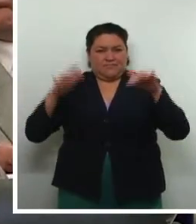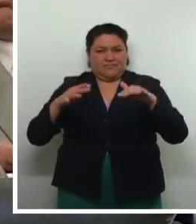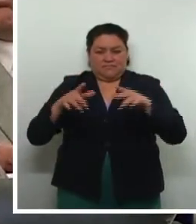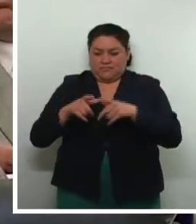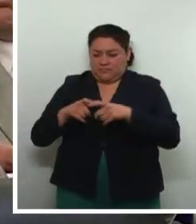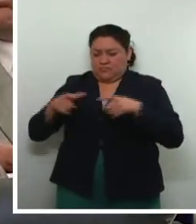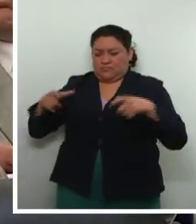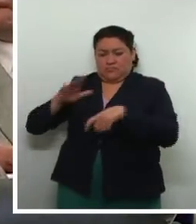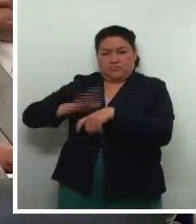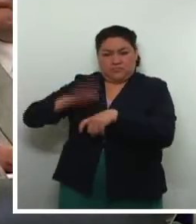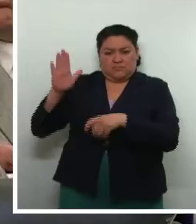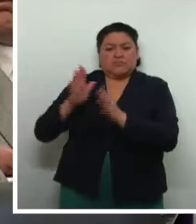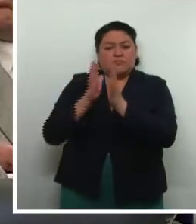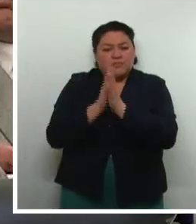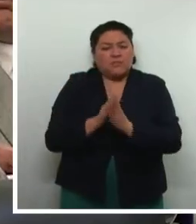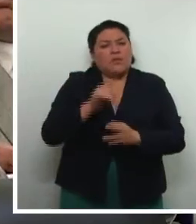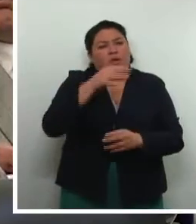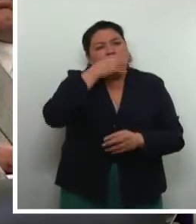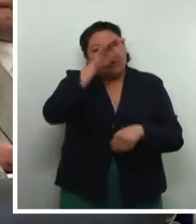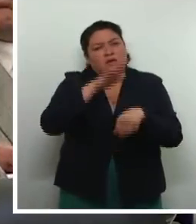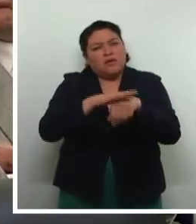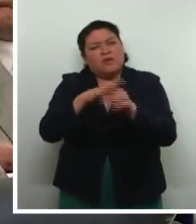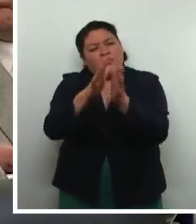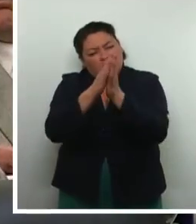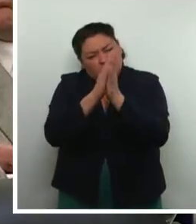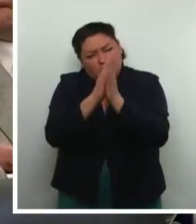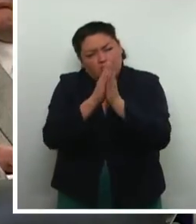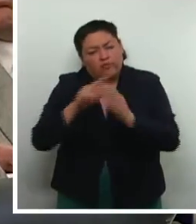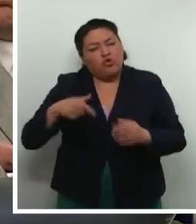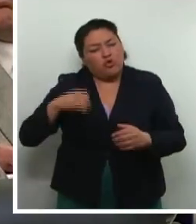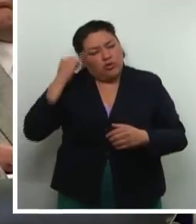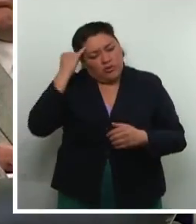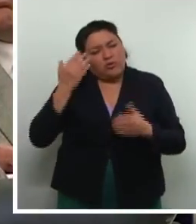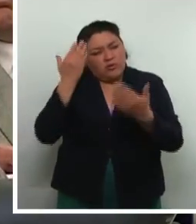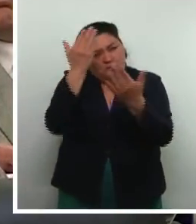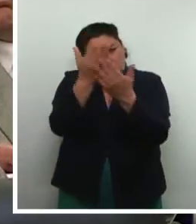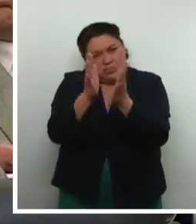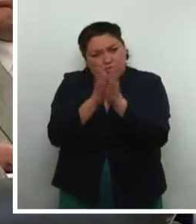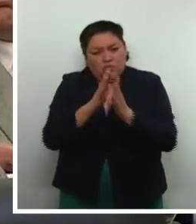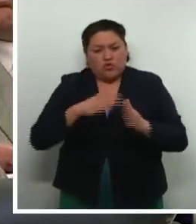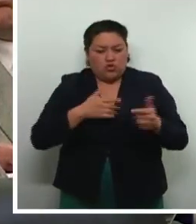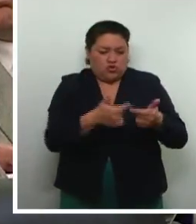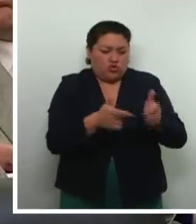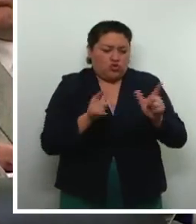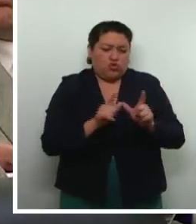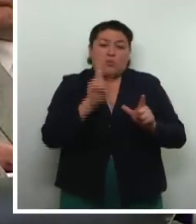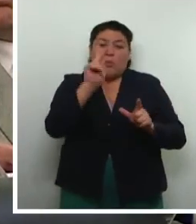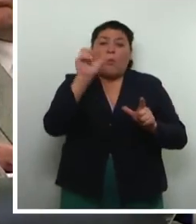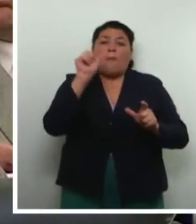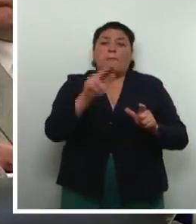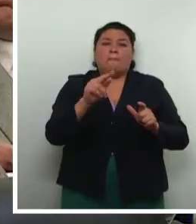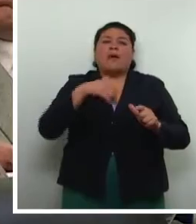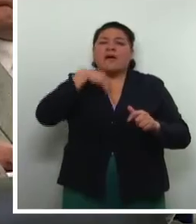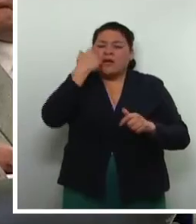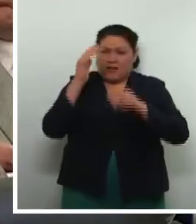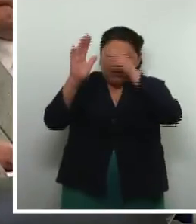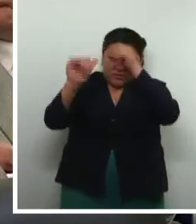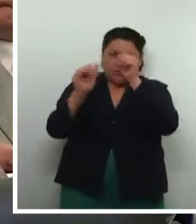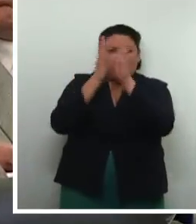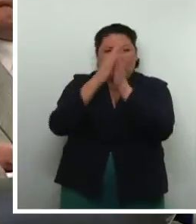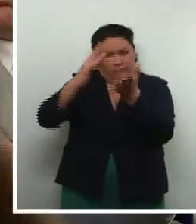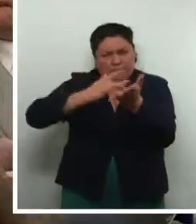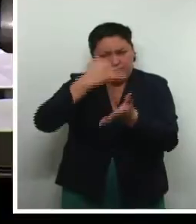mucho que fuera sensible a esta petición y al ánimo que tiene el grupo parlamentario del PAN de generar acuerdos. Muchas